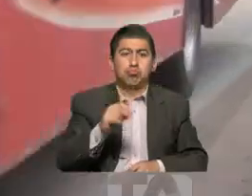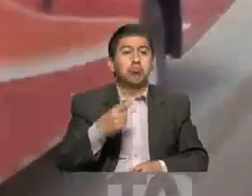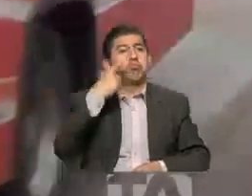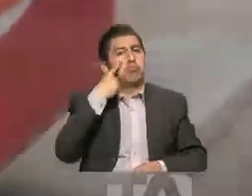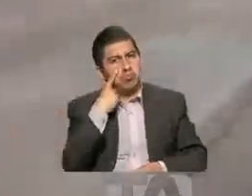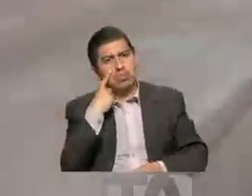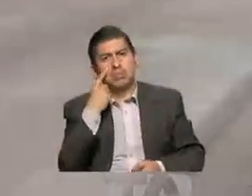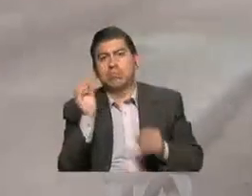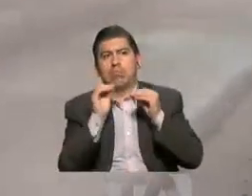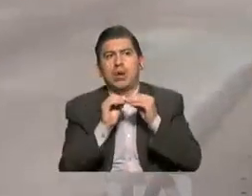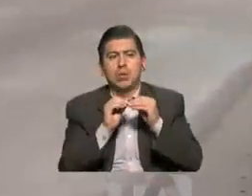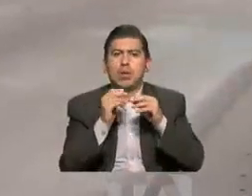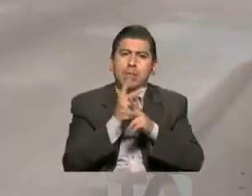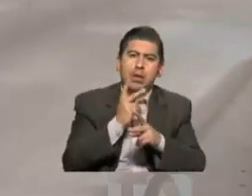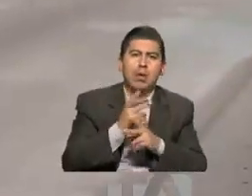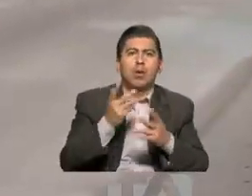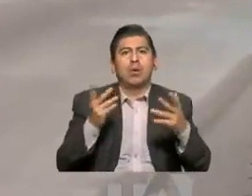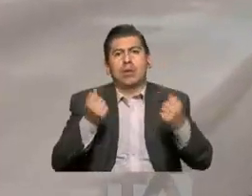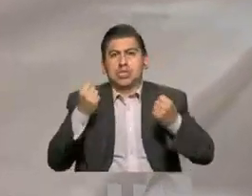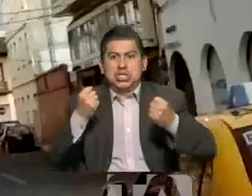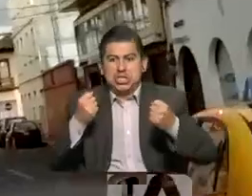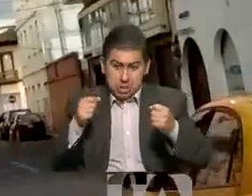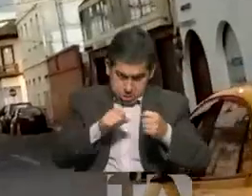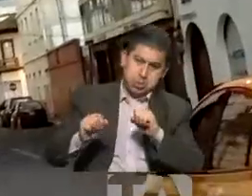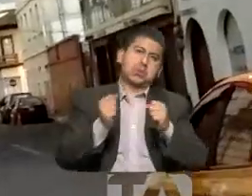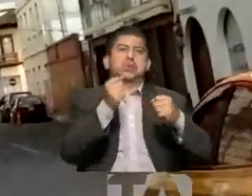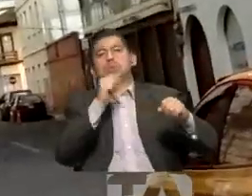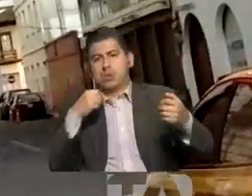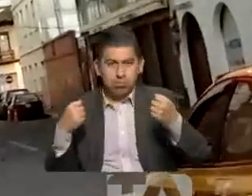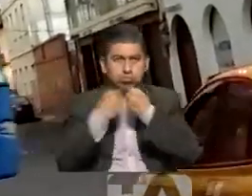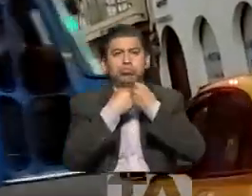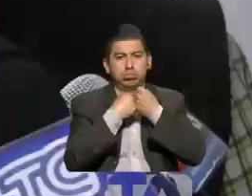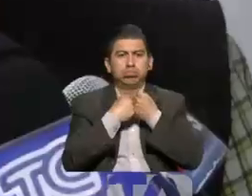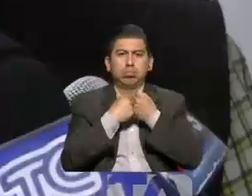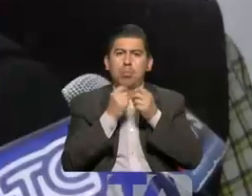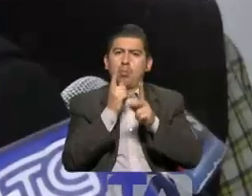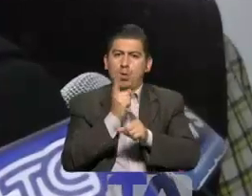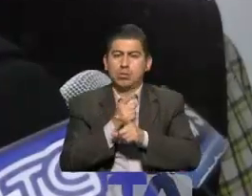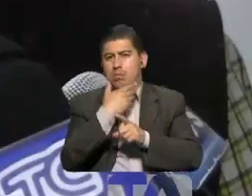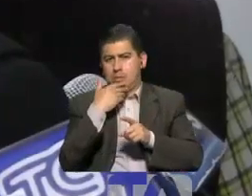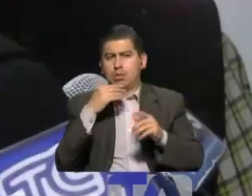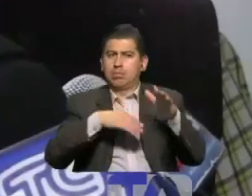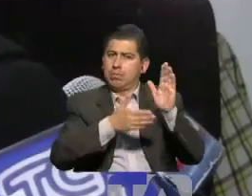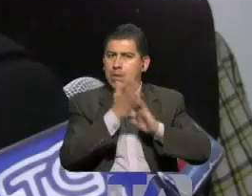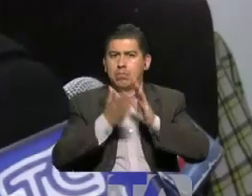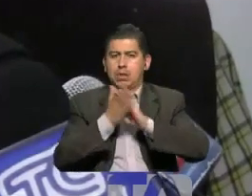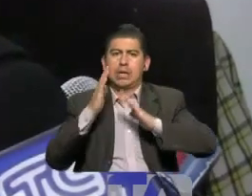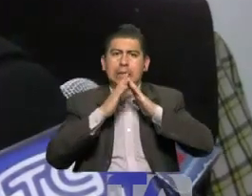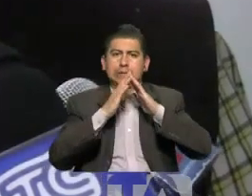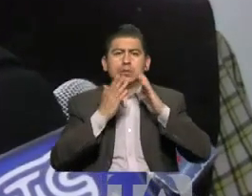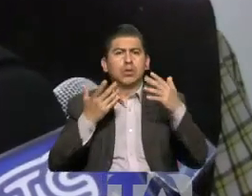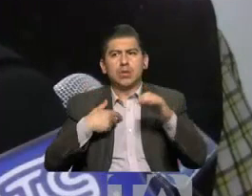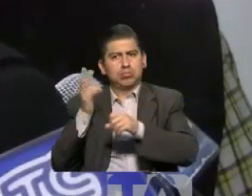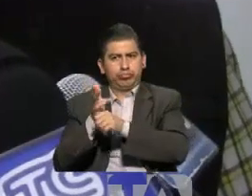materiales y evitar lo más posible el riesgo de accidentes vehiculares, activando planes de contingencia. Tenemos la visualización a todos los cantones más